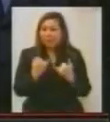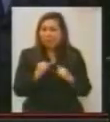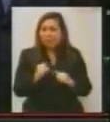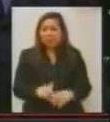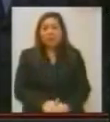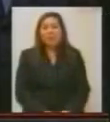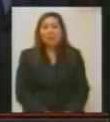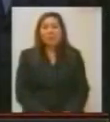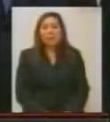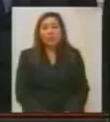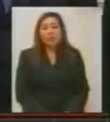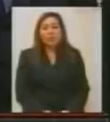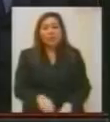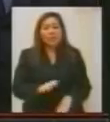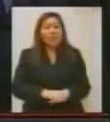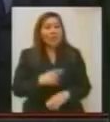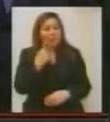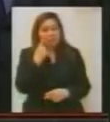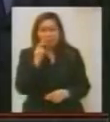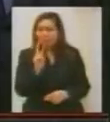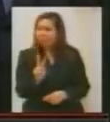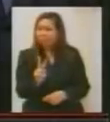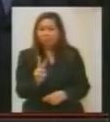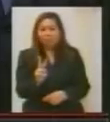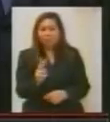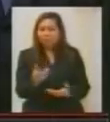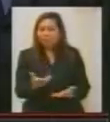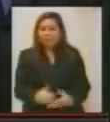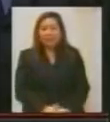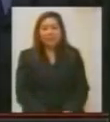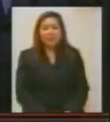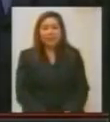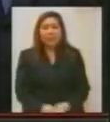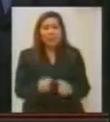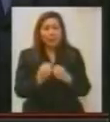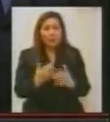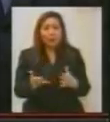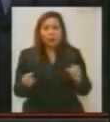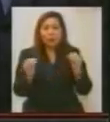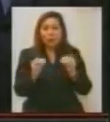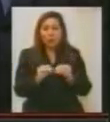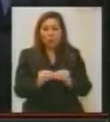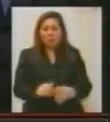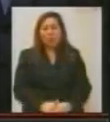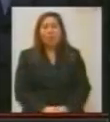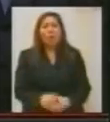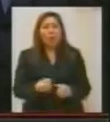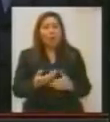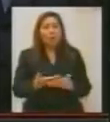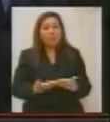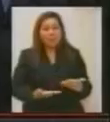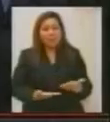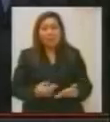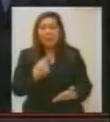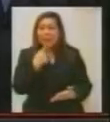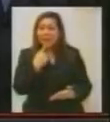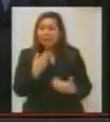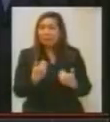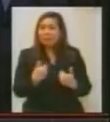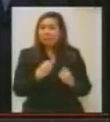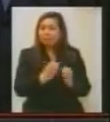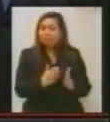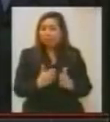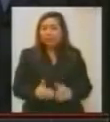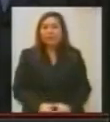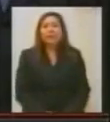información, respecto a que usted no conoce de una nueva renuncia dentro de la bancada oficialista. Usted ha señalado que va a haber